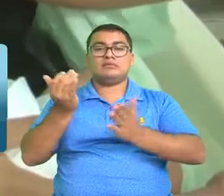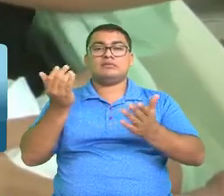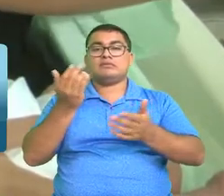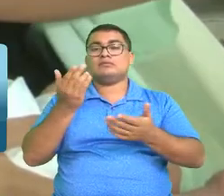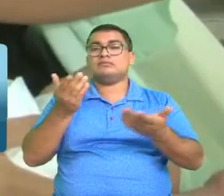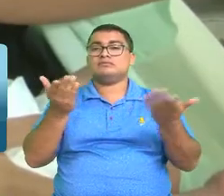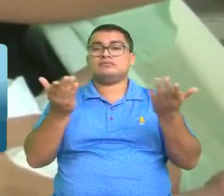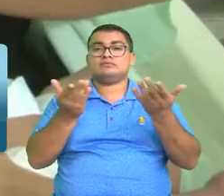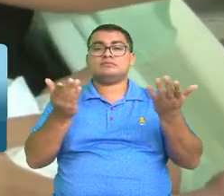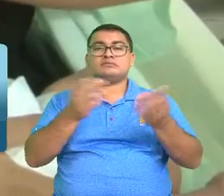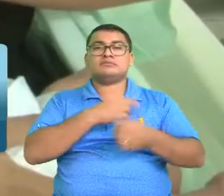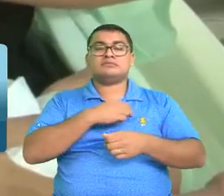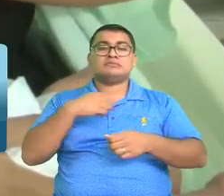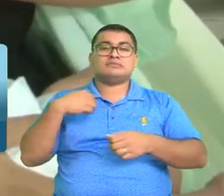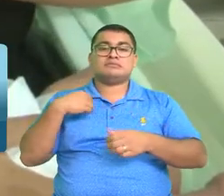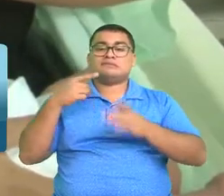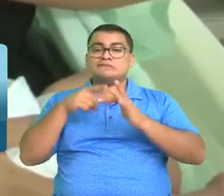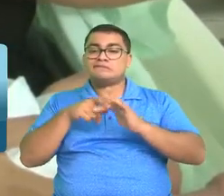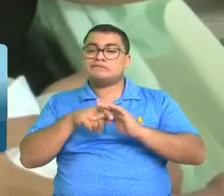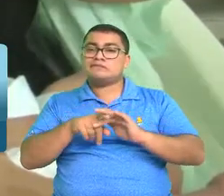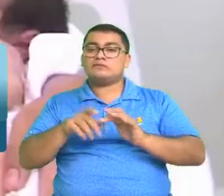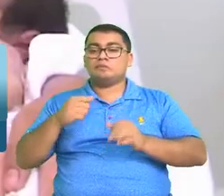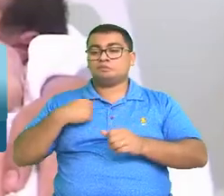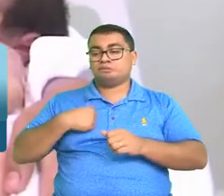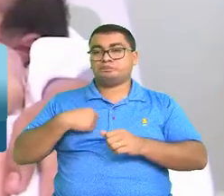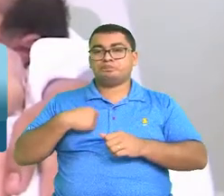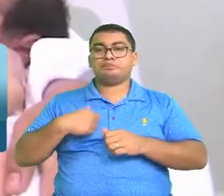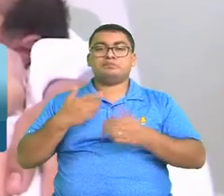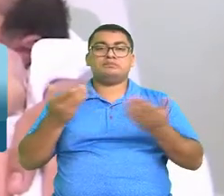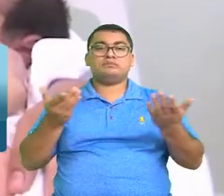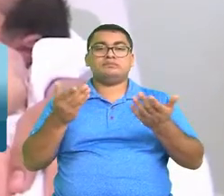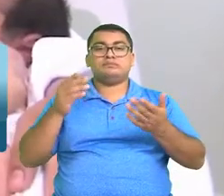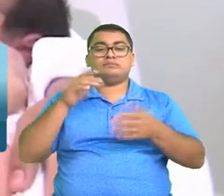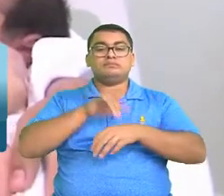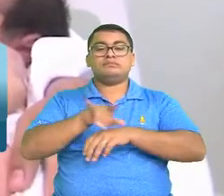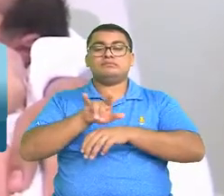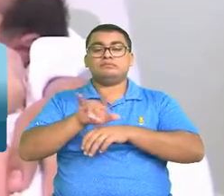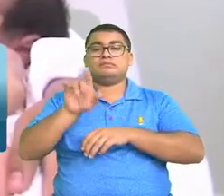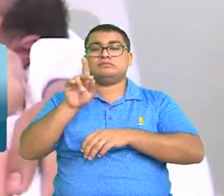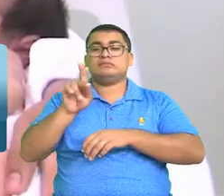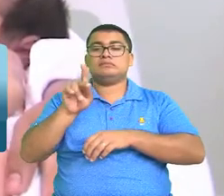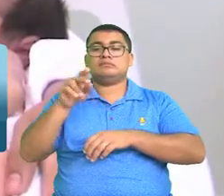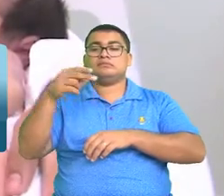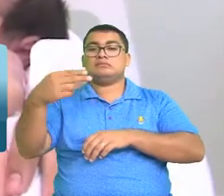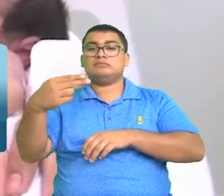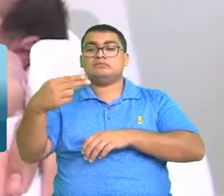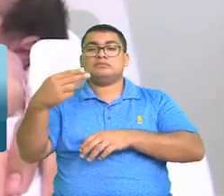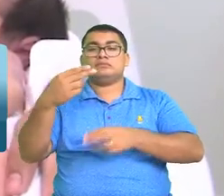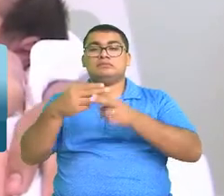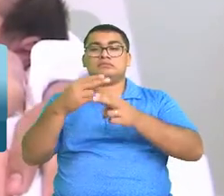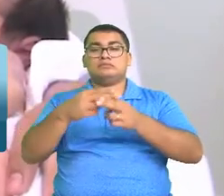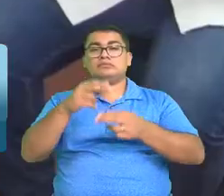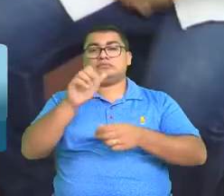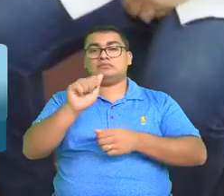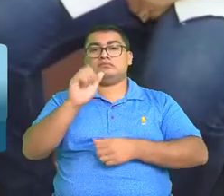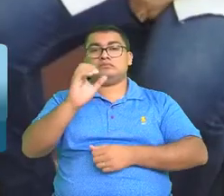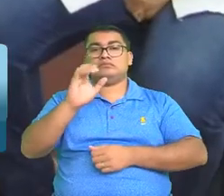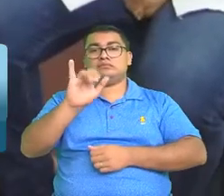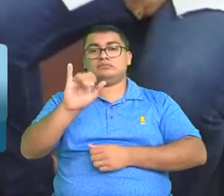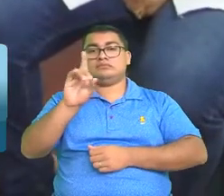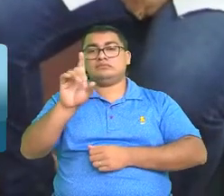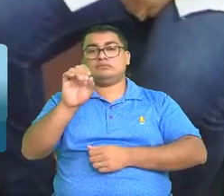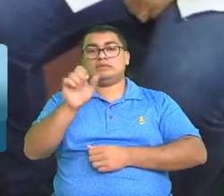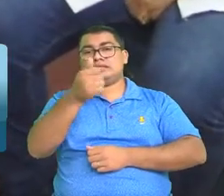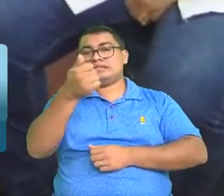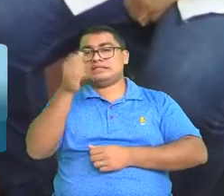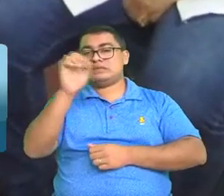vemos, realizamos una citología fecal donde buscamos el pH que sea ácido. Generalmente es un pH de 6 para